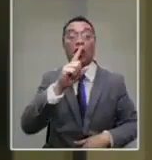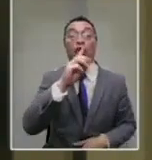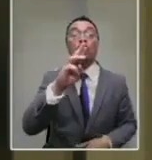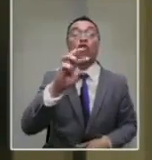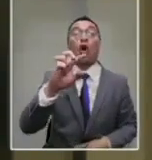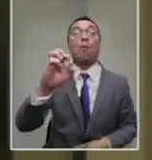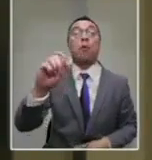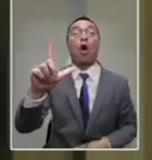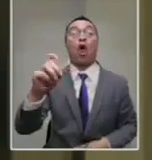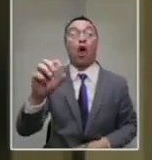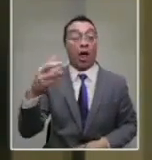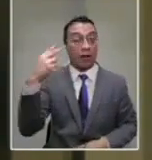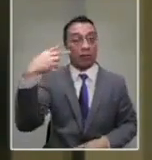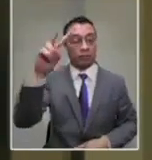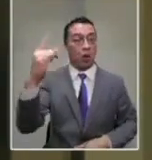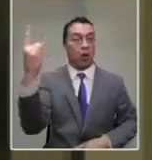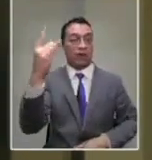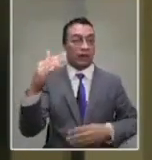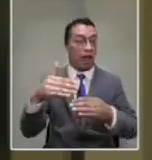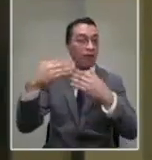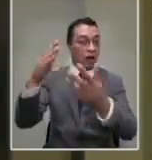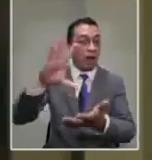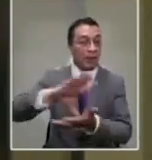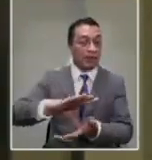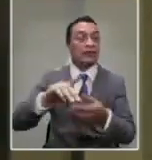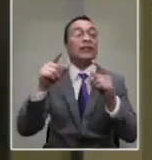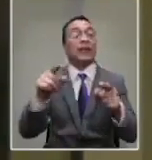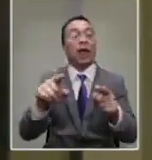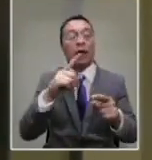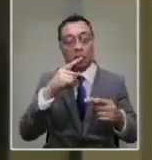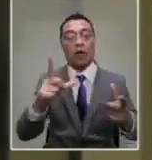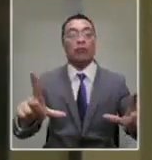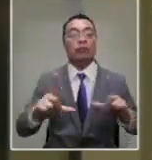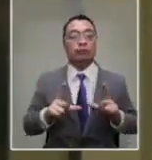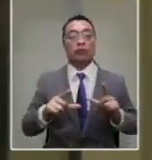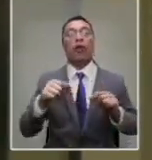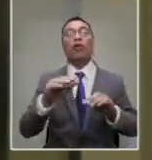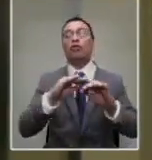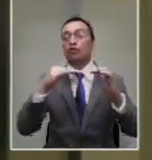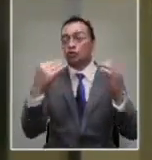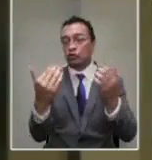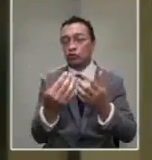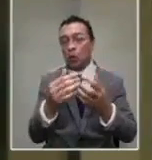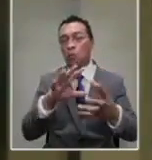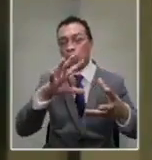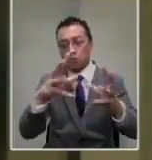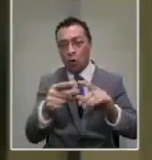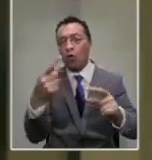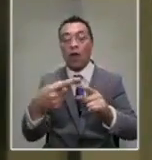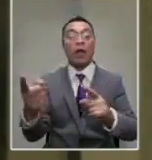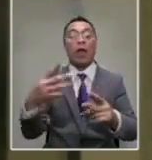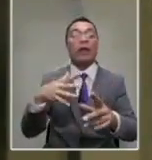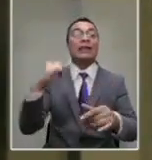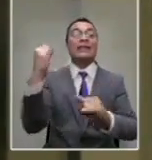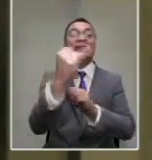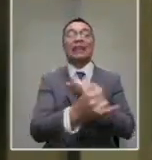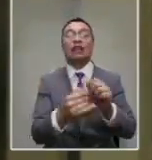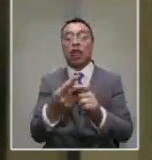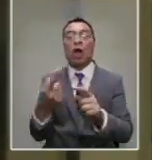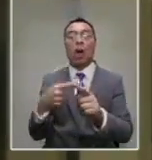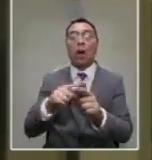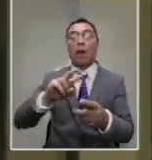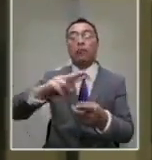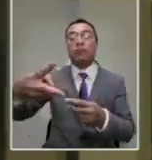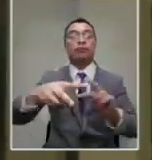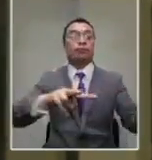Antropología Social de la Universidad de Copenhague y comentó lo que está sucediendo en el mundo desde el punto de vista de la migración